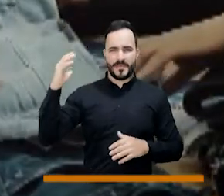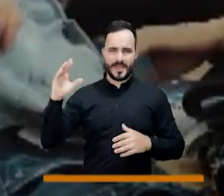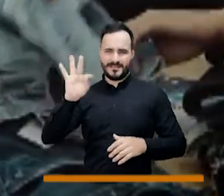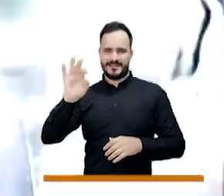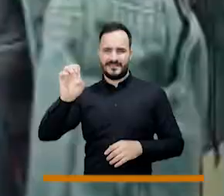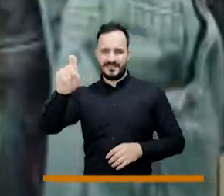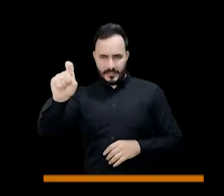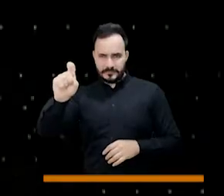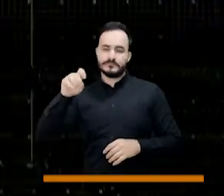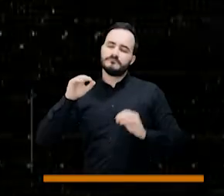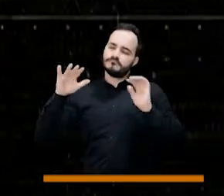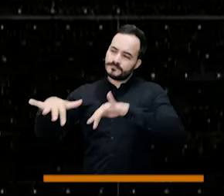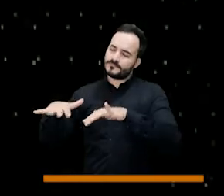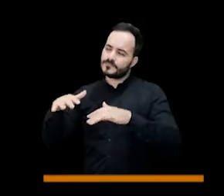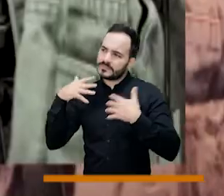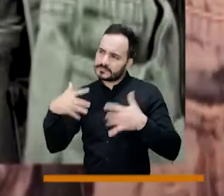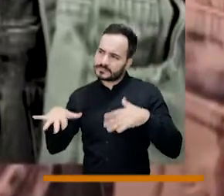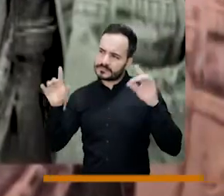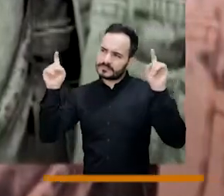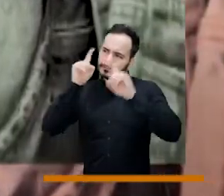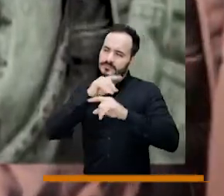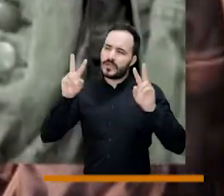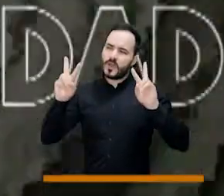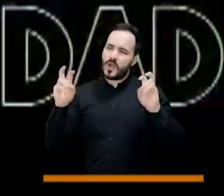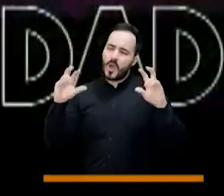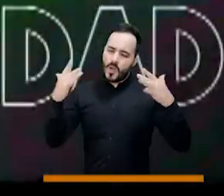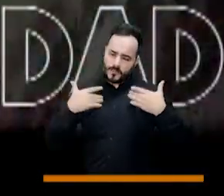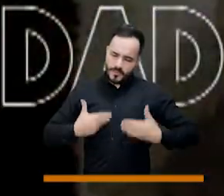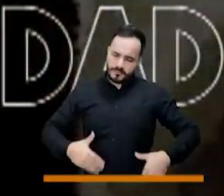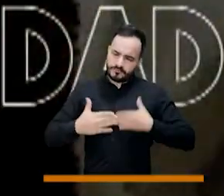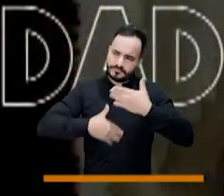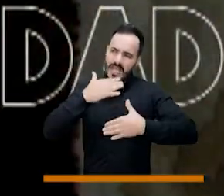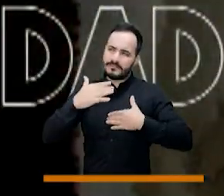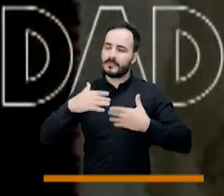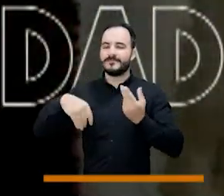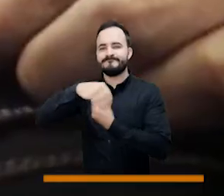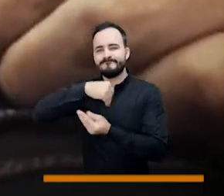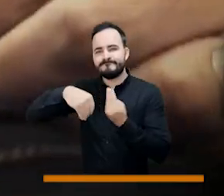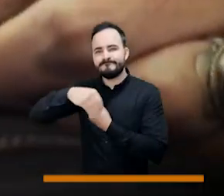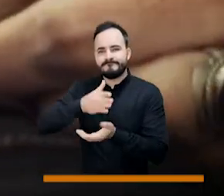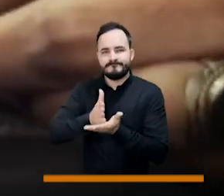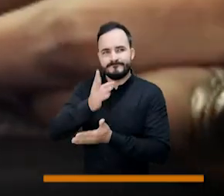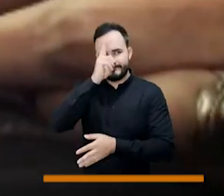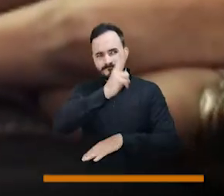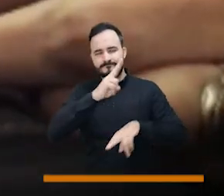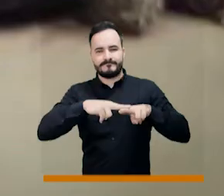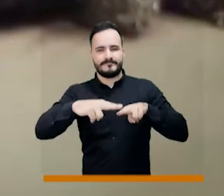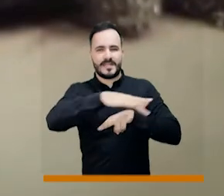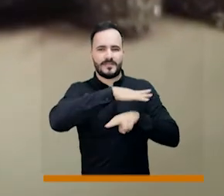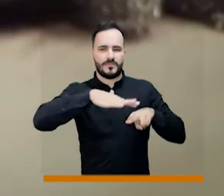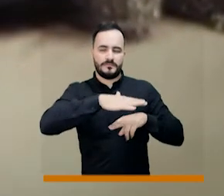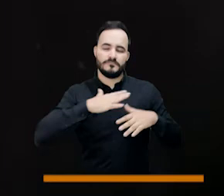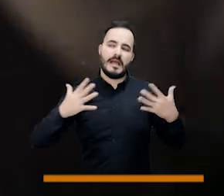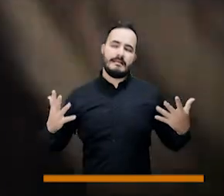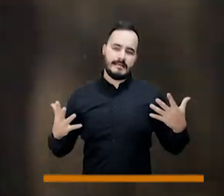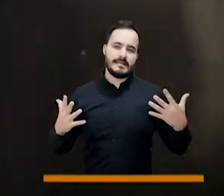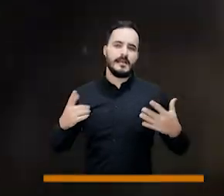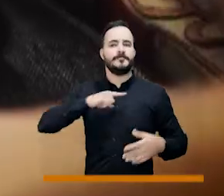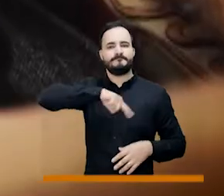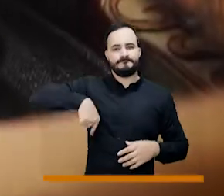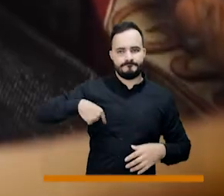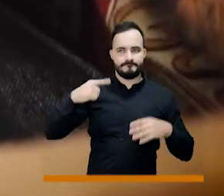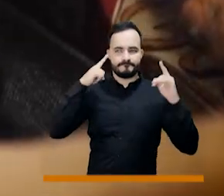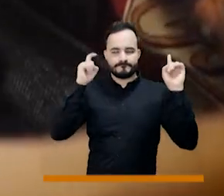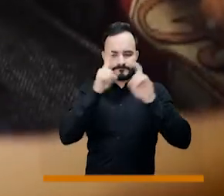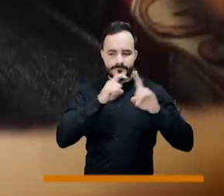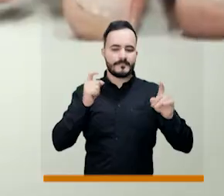que hay en temas de tendencia es el tema de sostenibilidad. Por eso hoy nosotros jugamos un factor fundamental a nosotros eliminar de nuestro